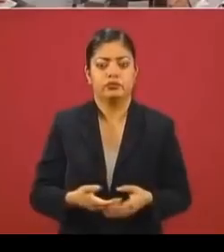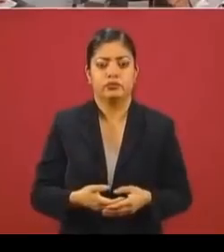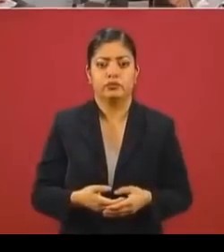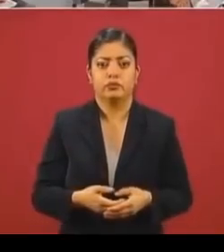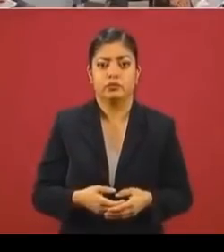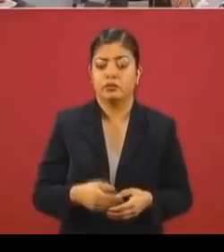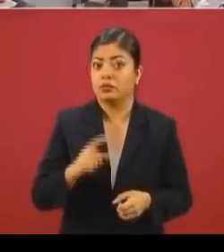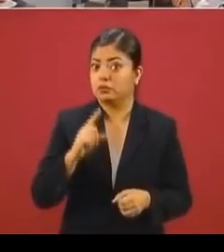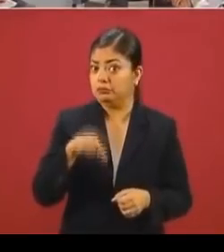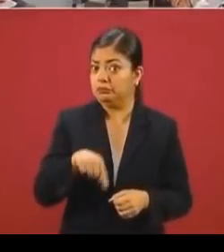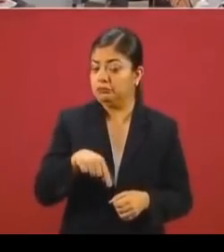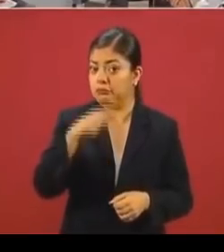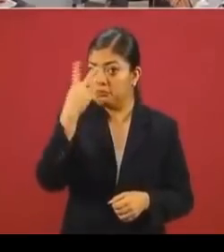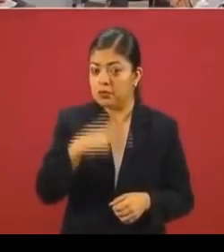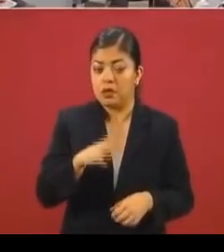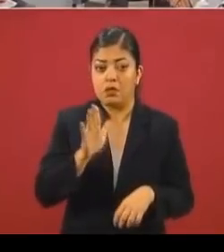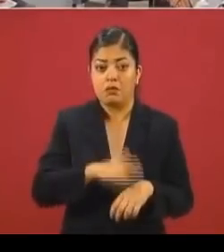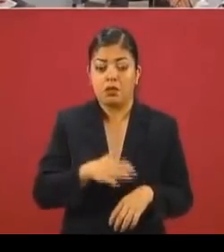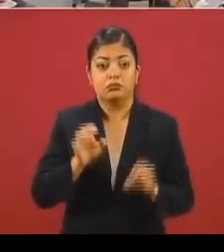de los más extravagantes,